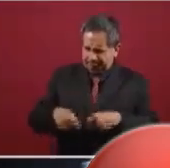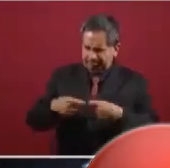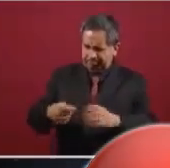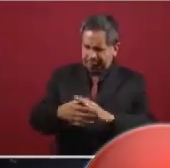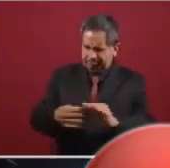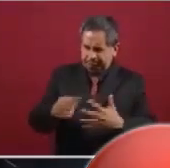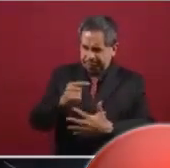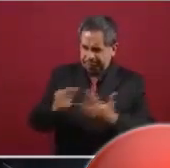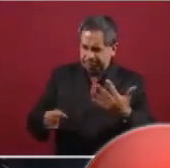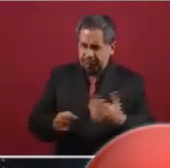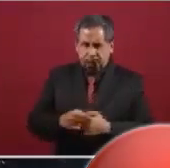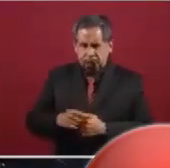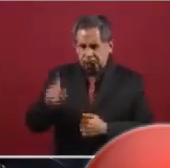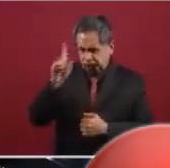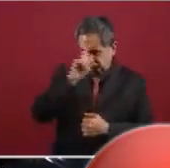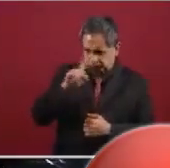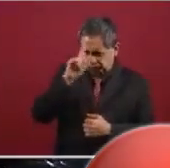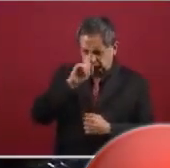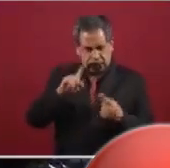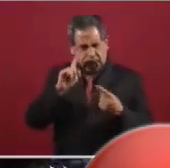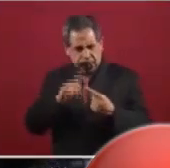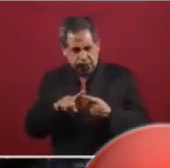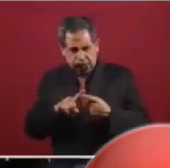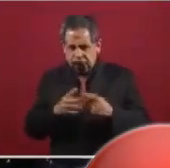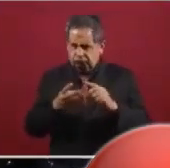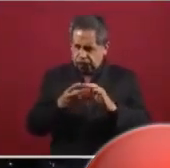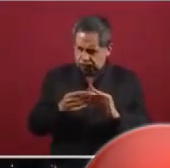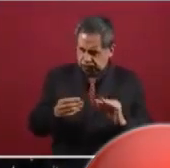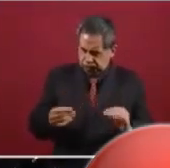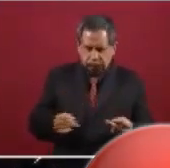como círculos concéntricos. Primero,